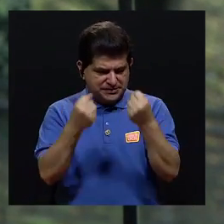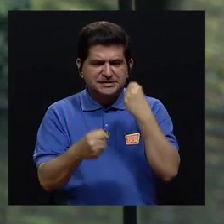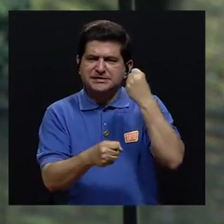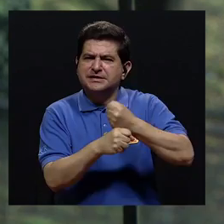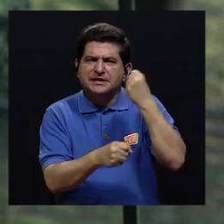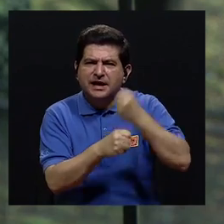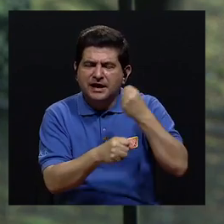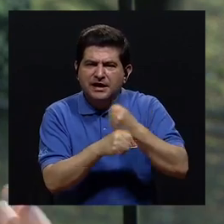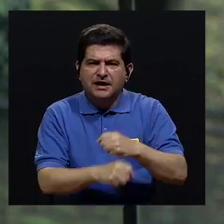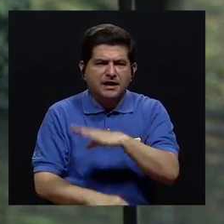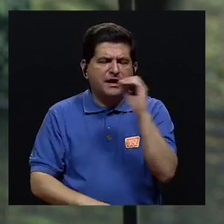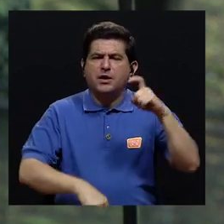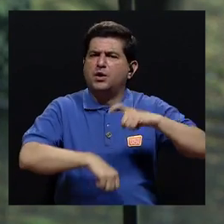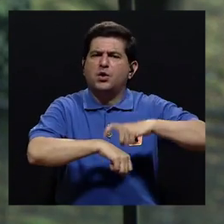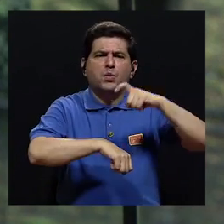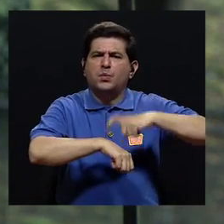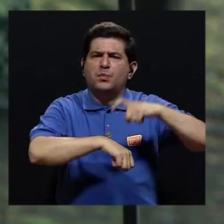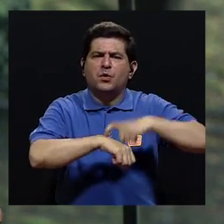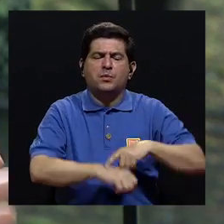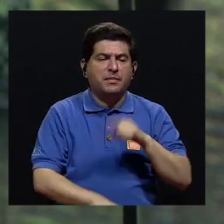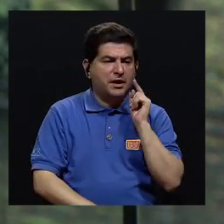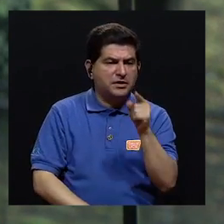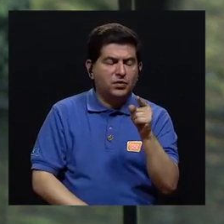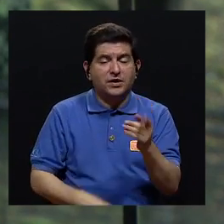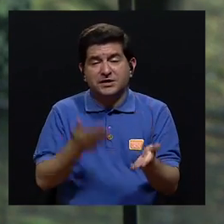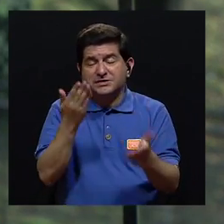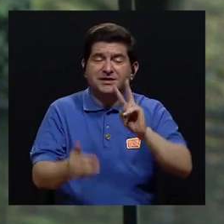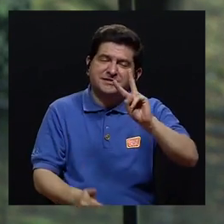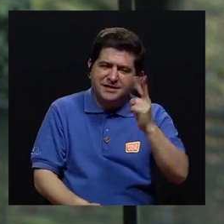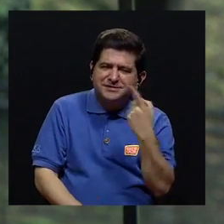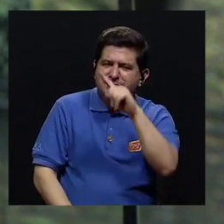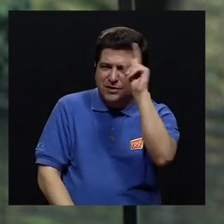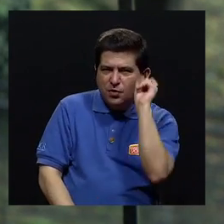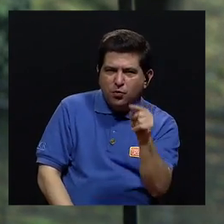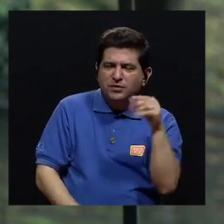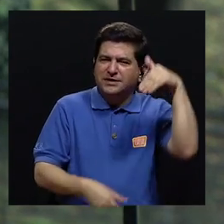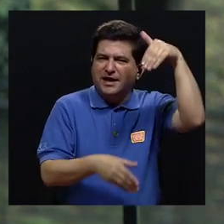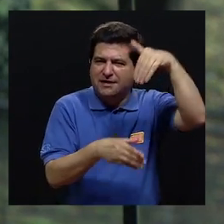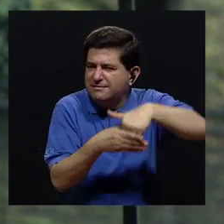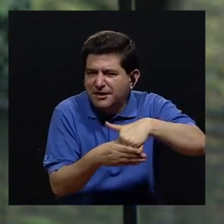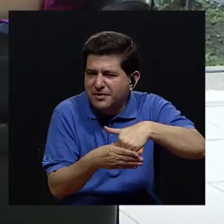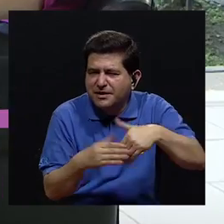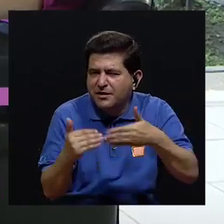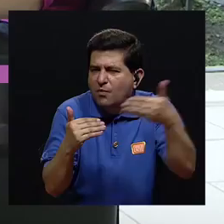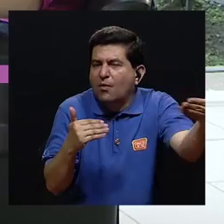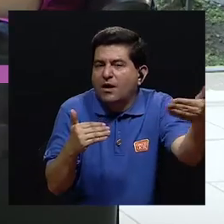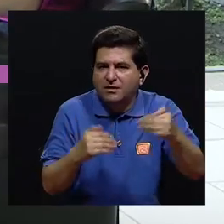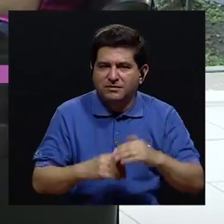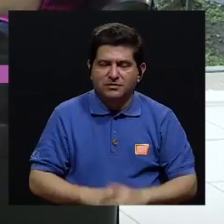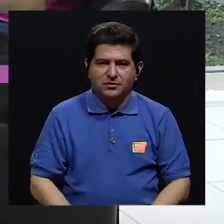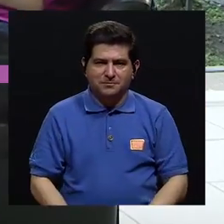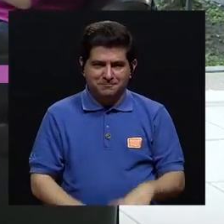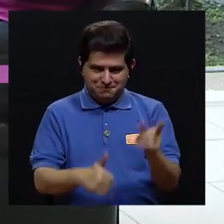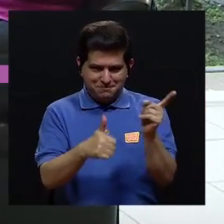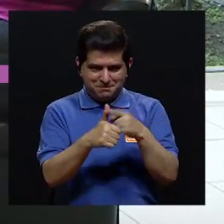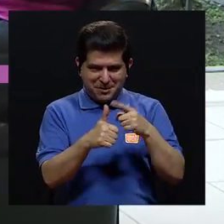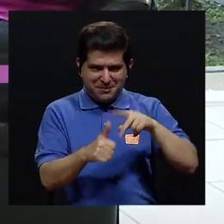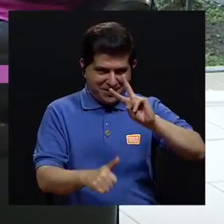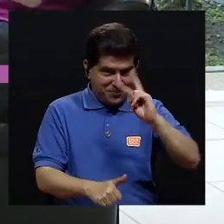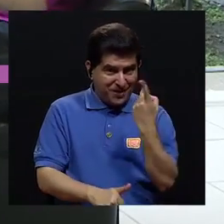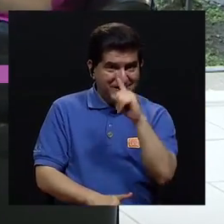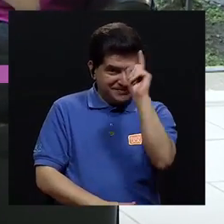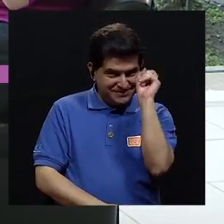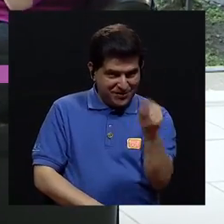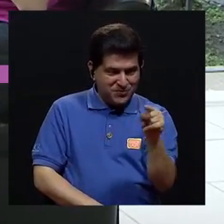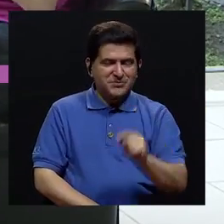salud ocupacional y a partir de qué momento, bueno, esa sería una segunda pregunta, se interviene? Claro. Voy a empezar con la